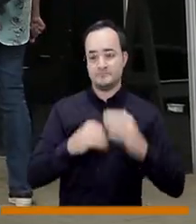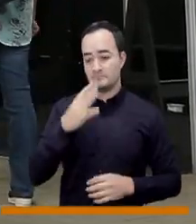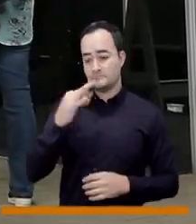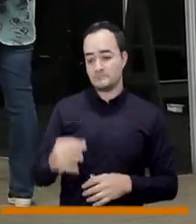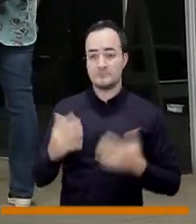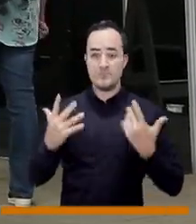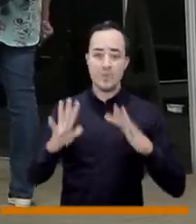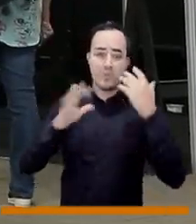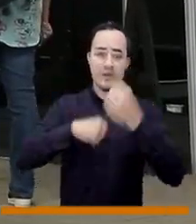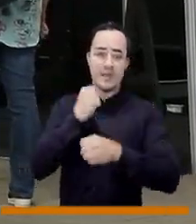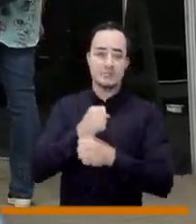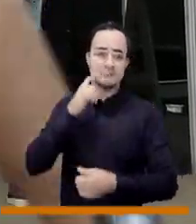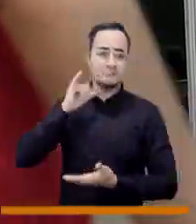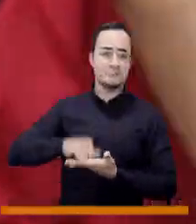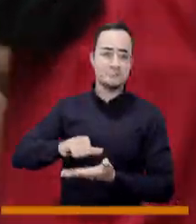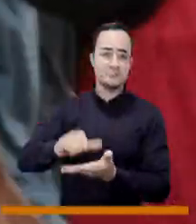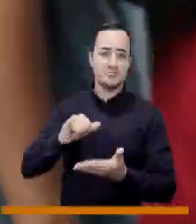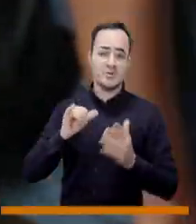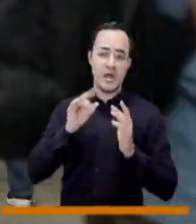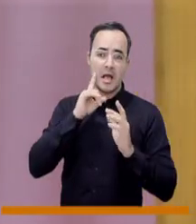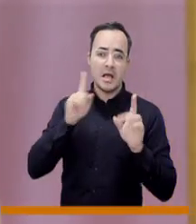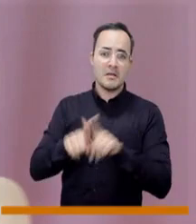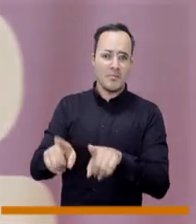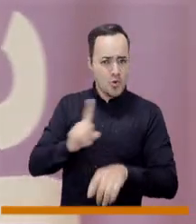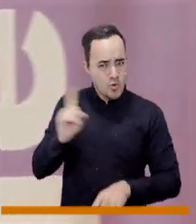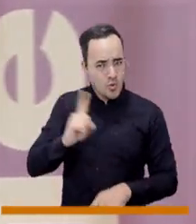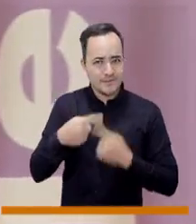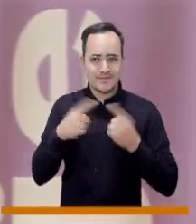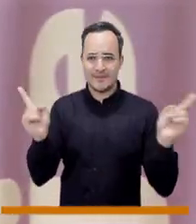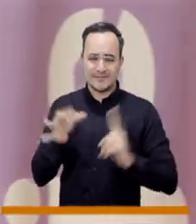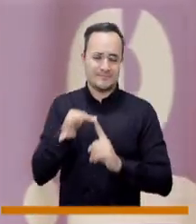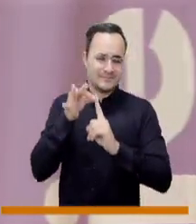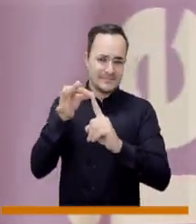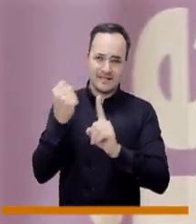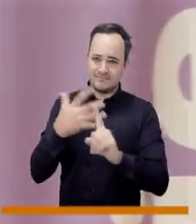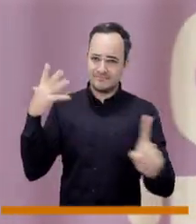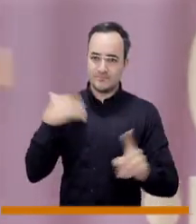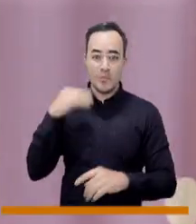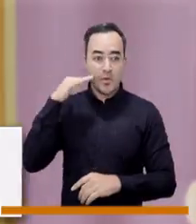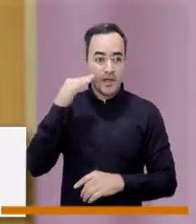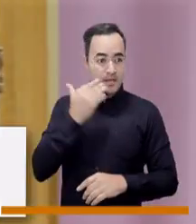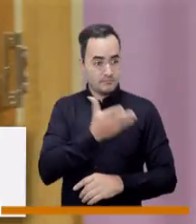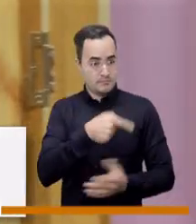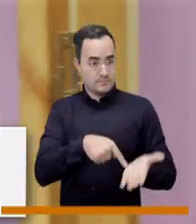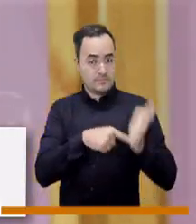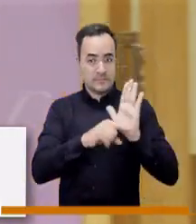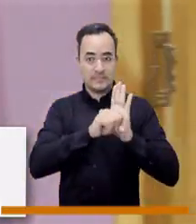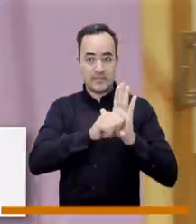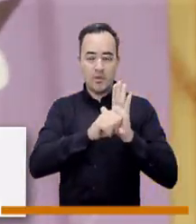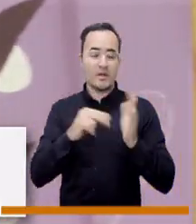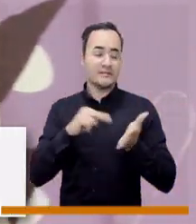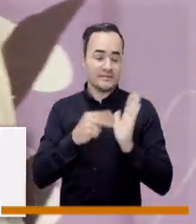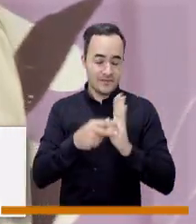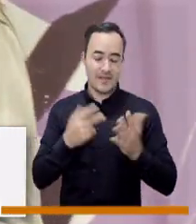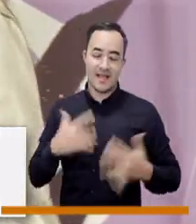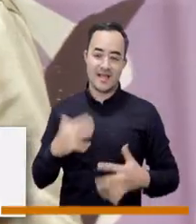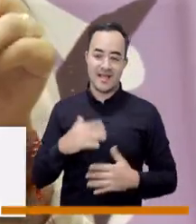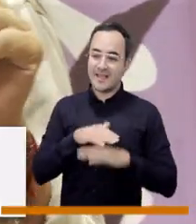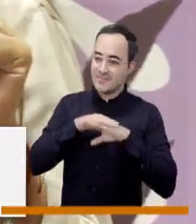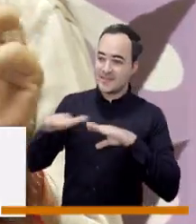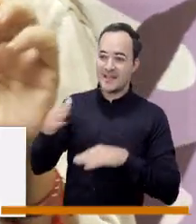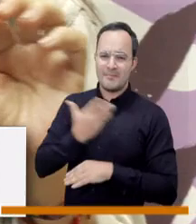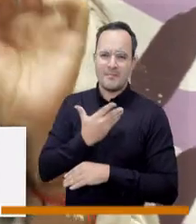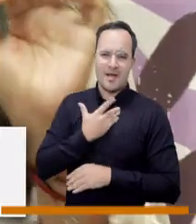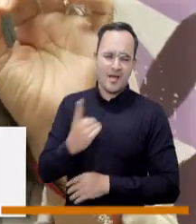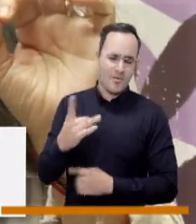de esta coyuntura especial de un cumpleaños que no es un cumpleaños más si las mujeres están invitadas a la fiesta del libro y la cultura están